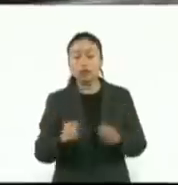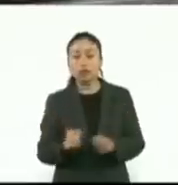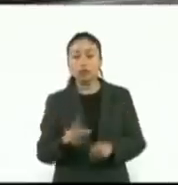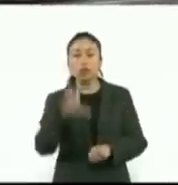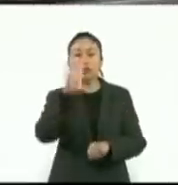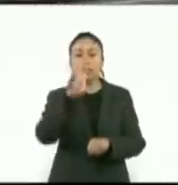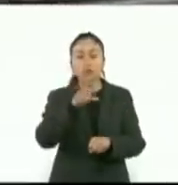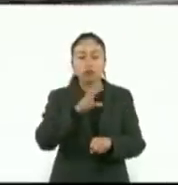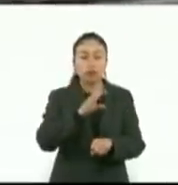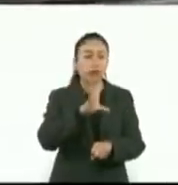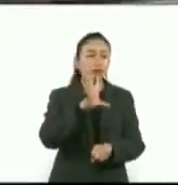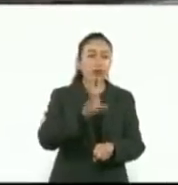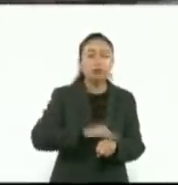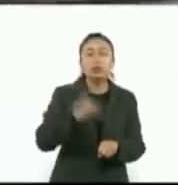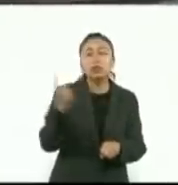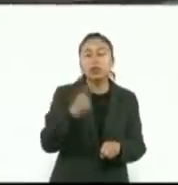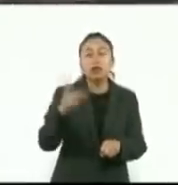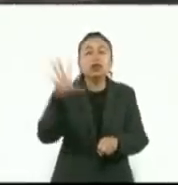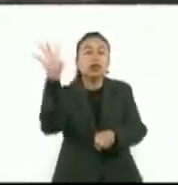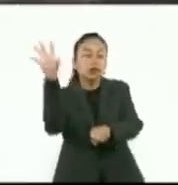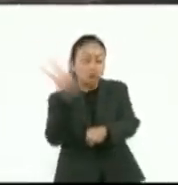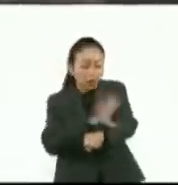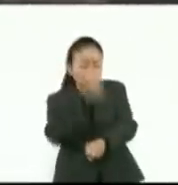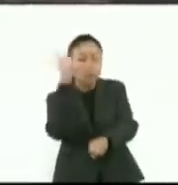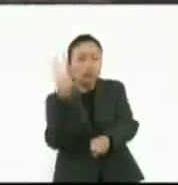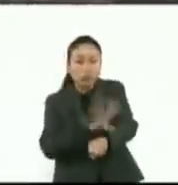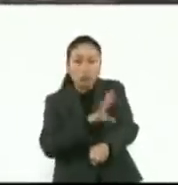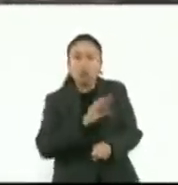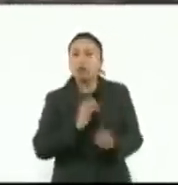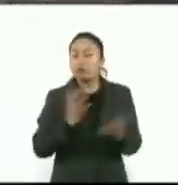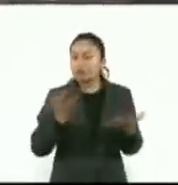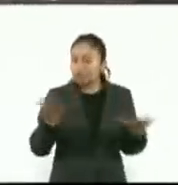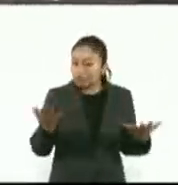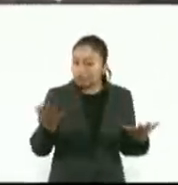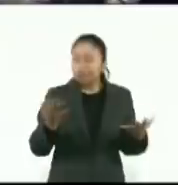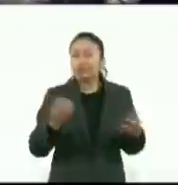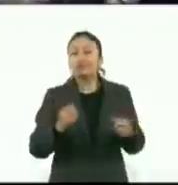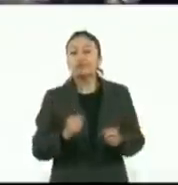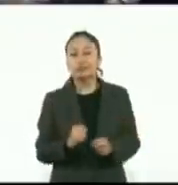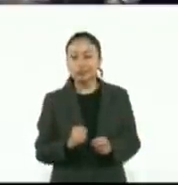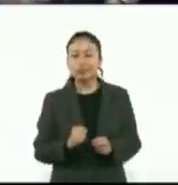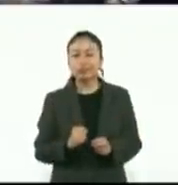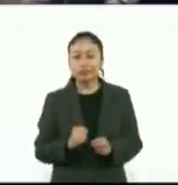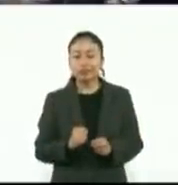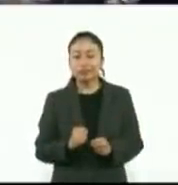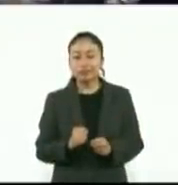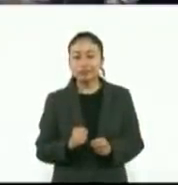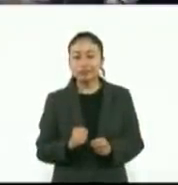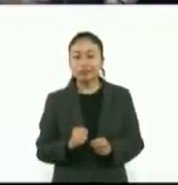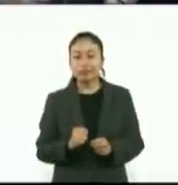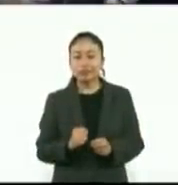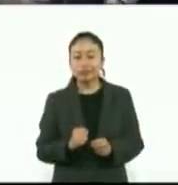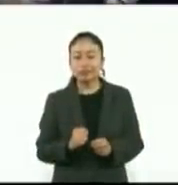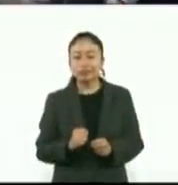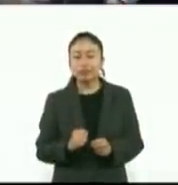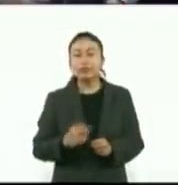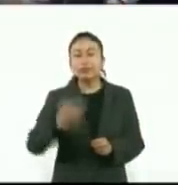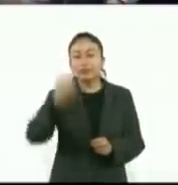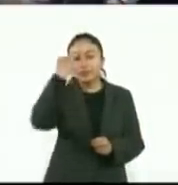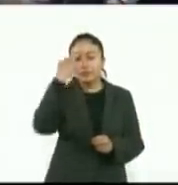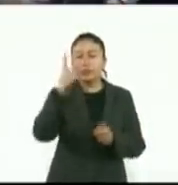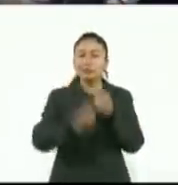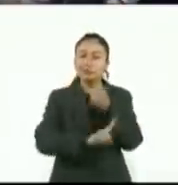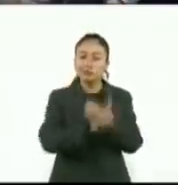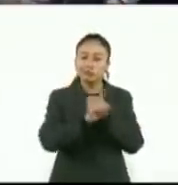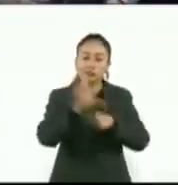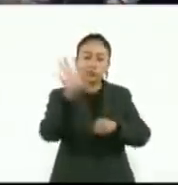la generación de electricidad en la parte base de la curva de despacho. Recuerdan que el gran problema